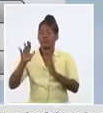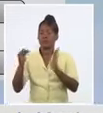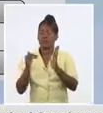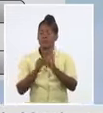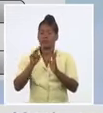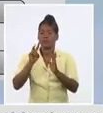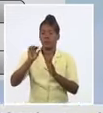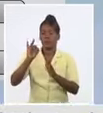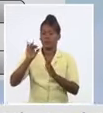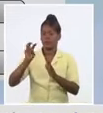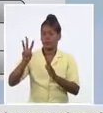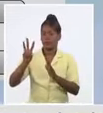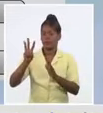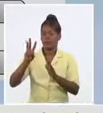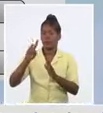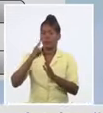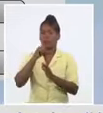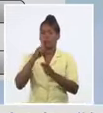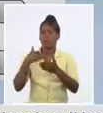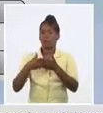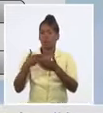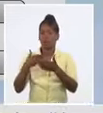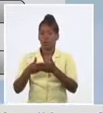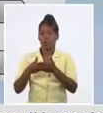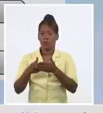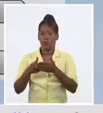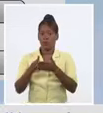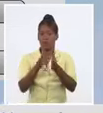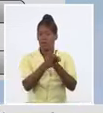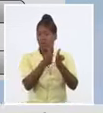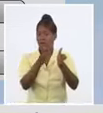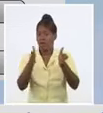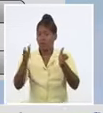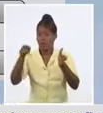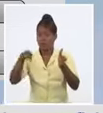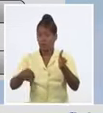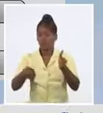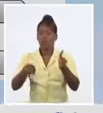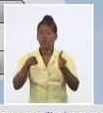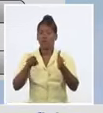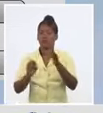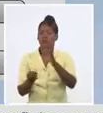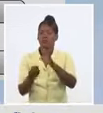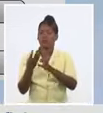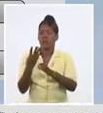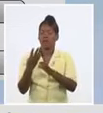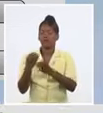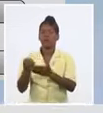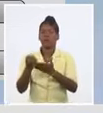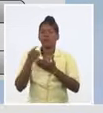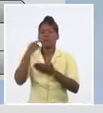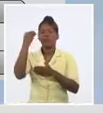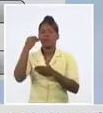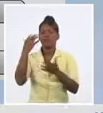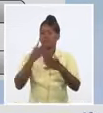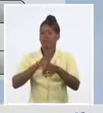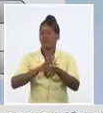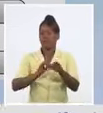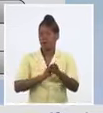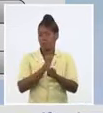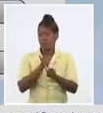9.765.273 muestras procesadas para el diagnóstico ha permitido la identificación, el